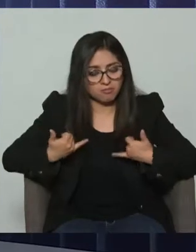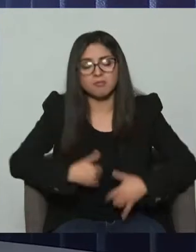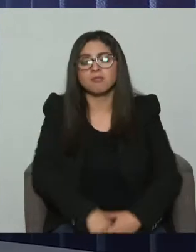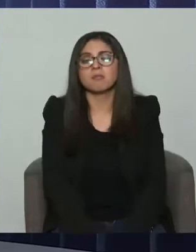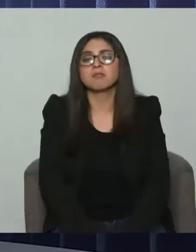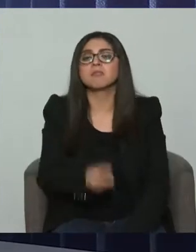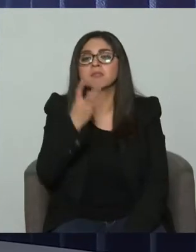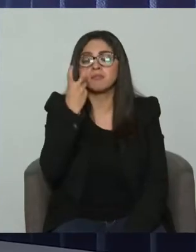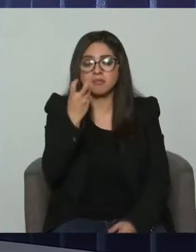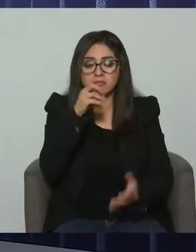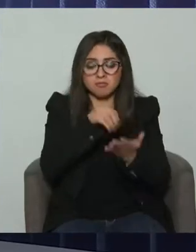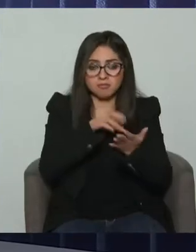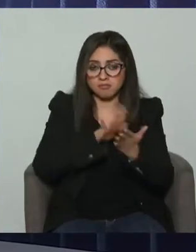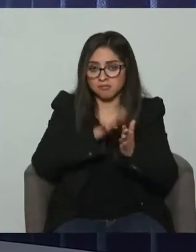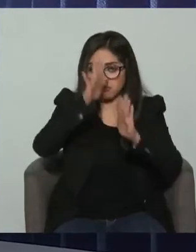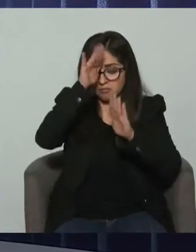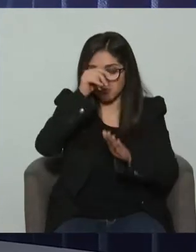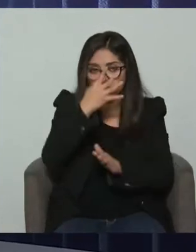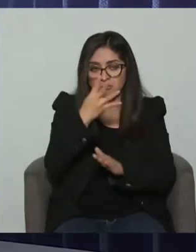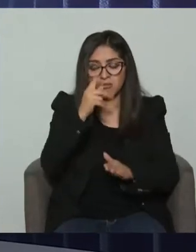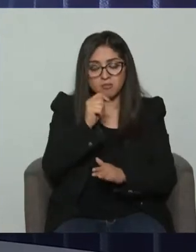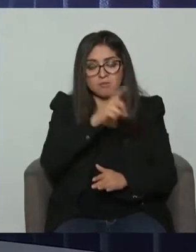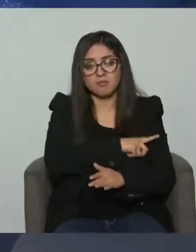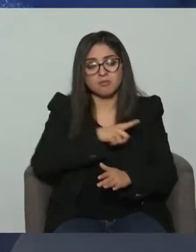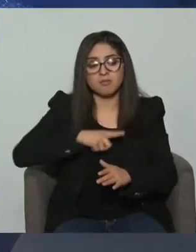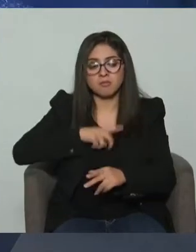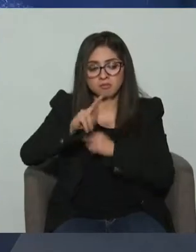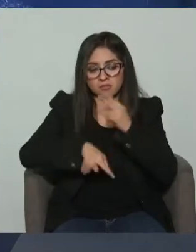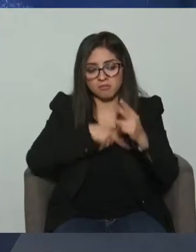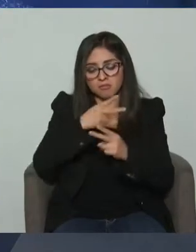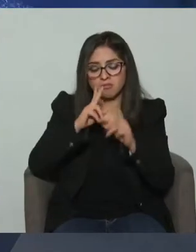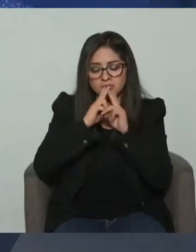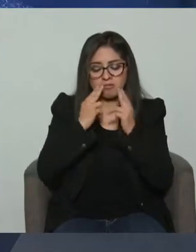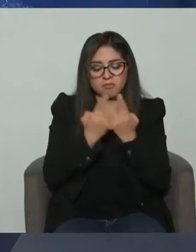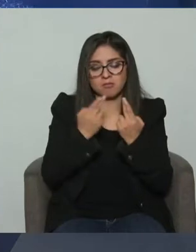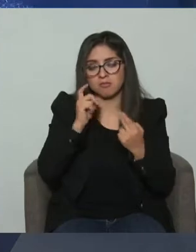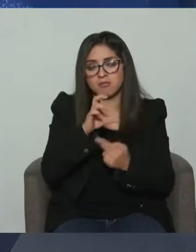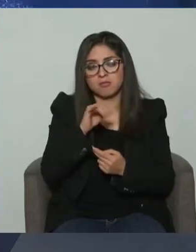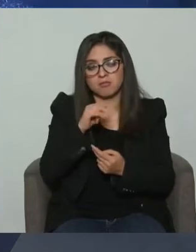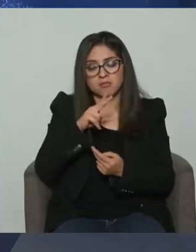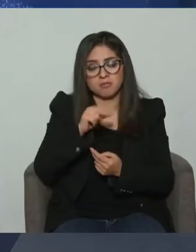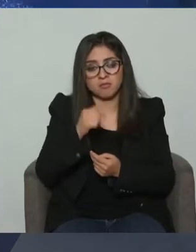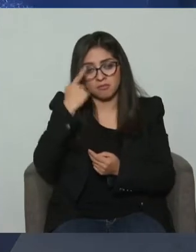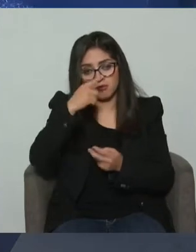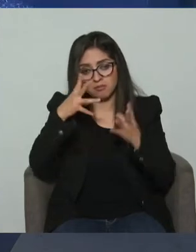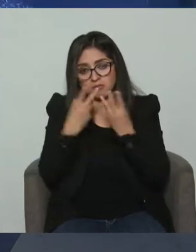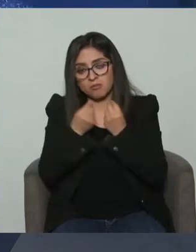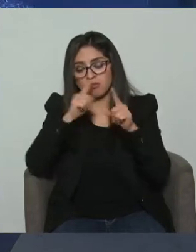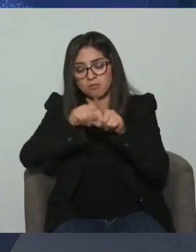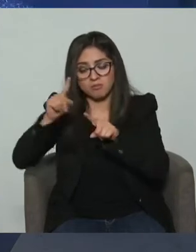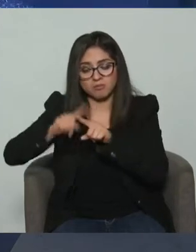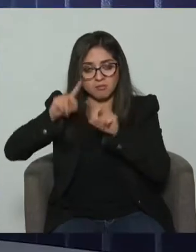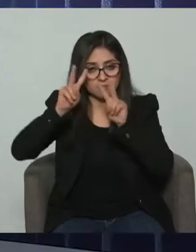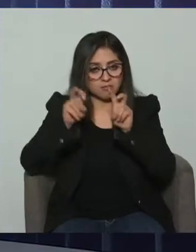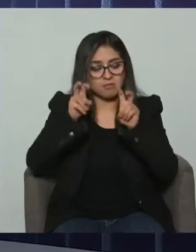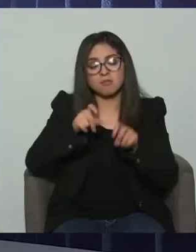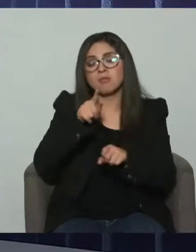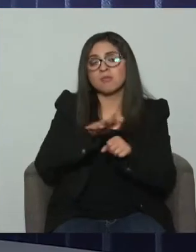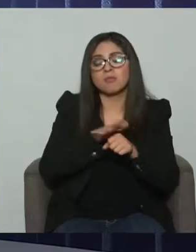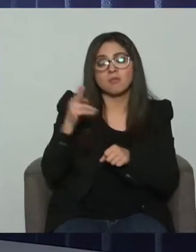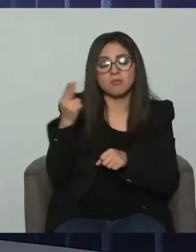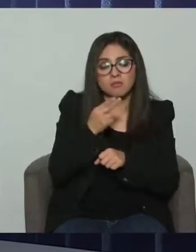amplio de personas, de hombres que consumen este tipo de contenidos sin importarles el dolor y el sufrimiento que todo